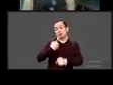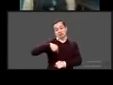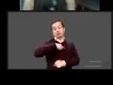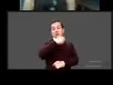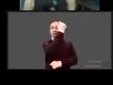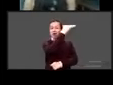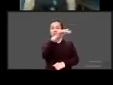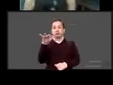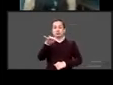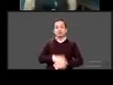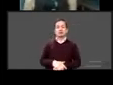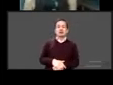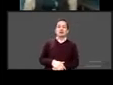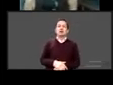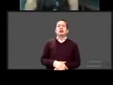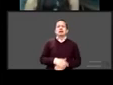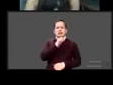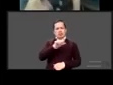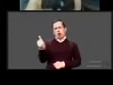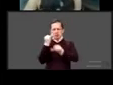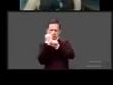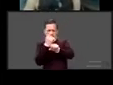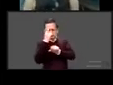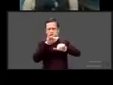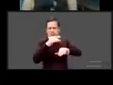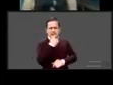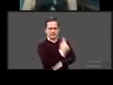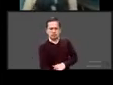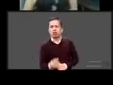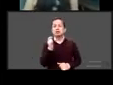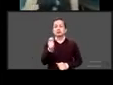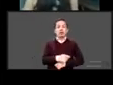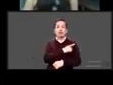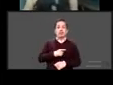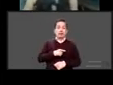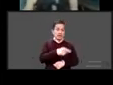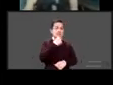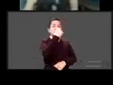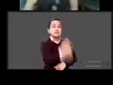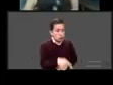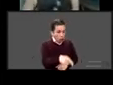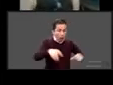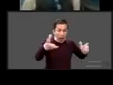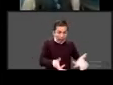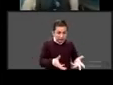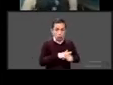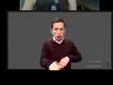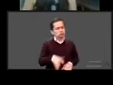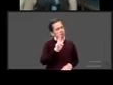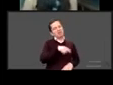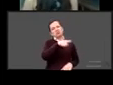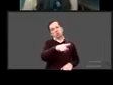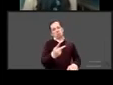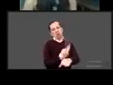nos dan de los estudios de la niñez, como por ejemplo, no se concentren en las acciones. No le digas, eres una majadera porque me